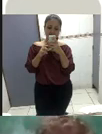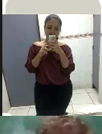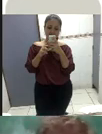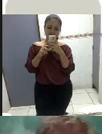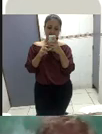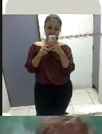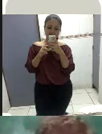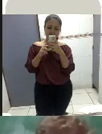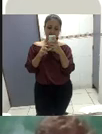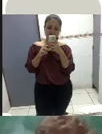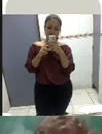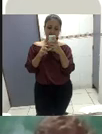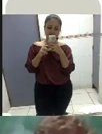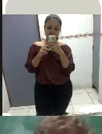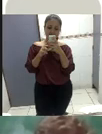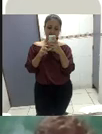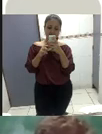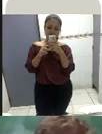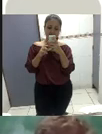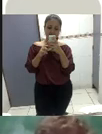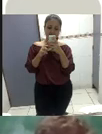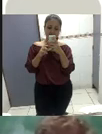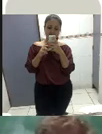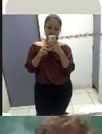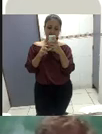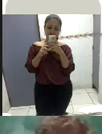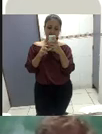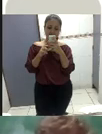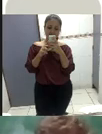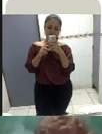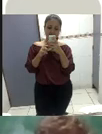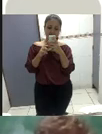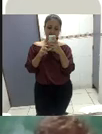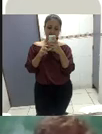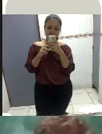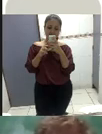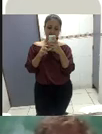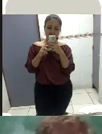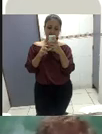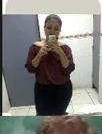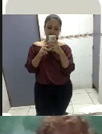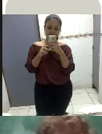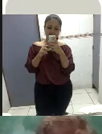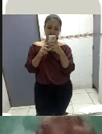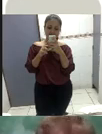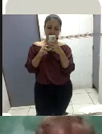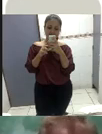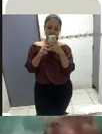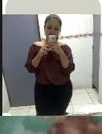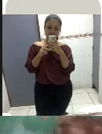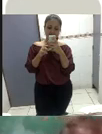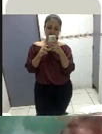A por E y entonces ya es el plural, men. Lo mismo con woman, women.